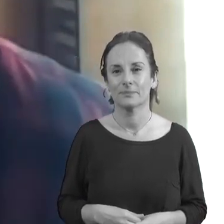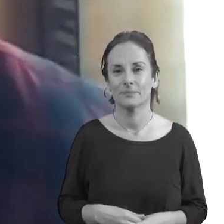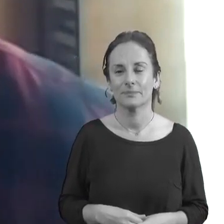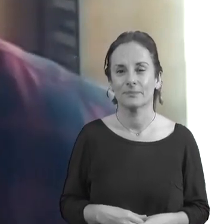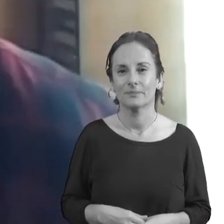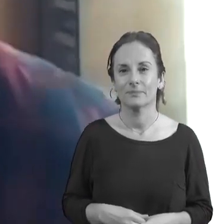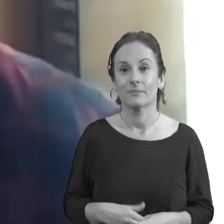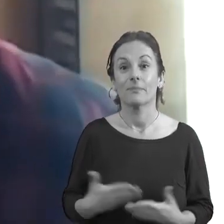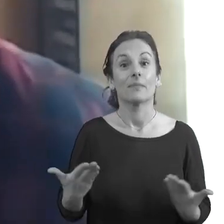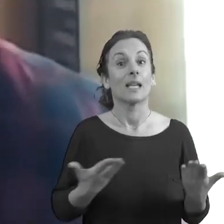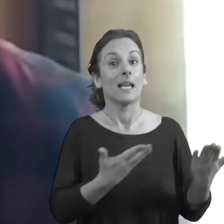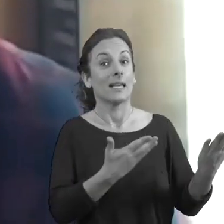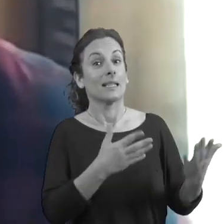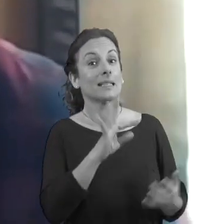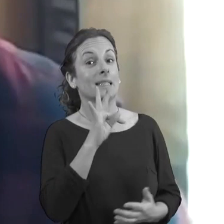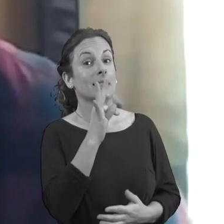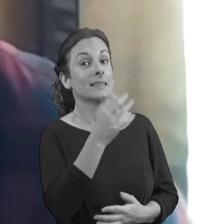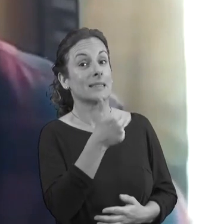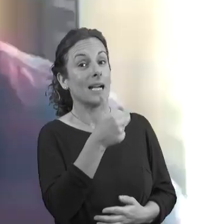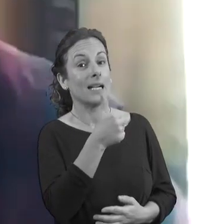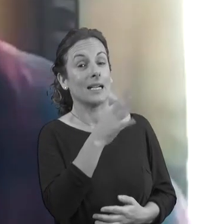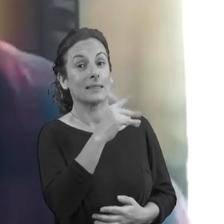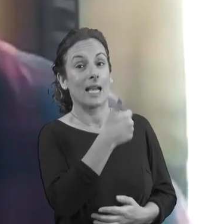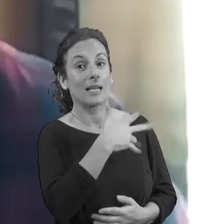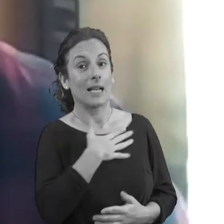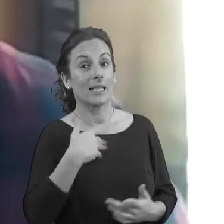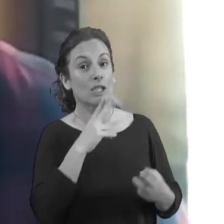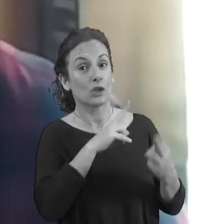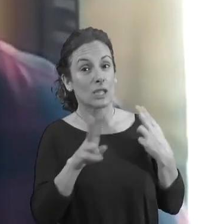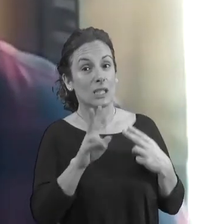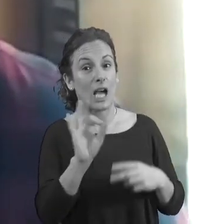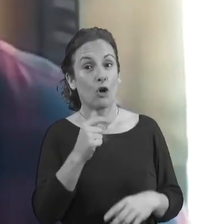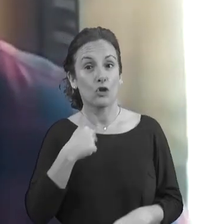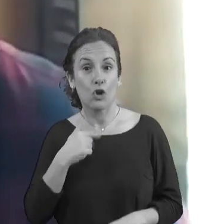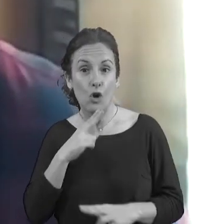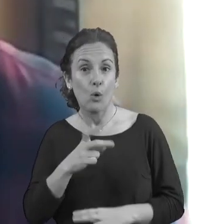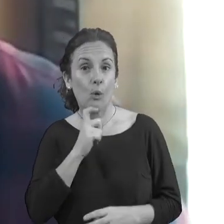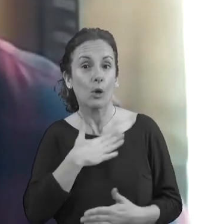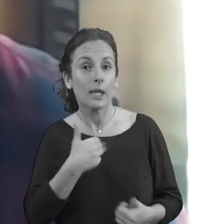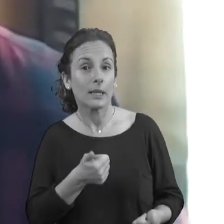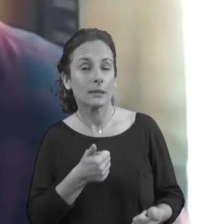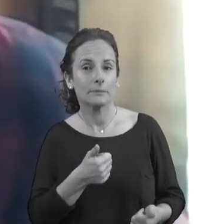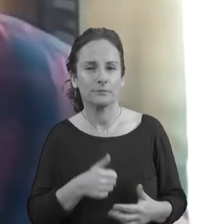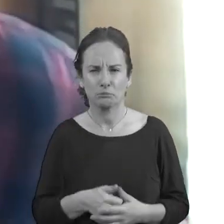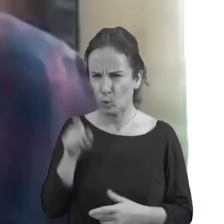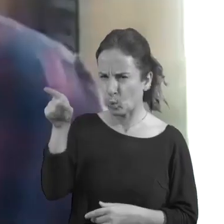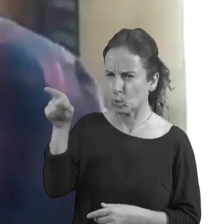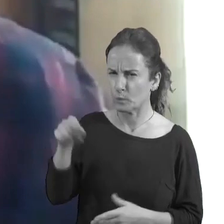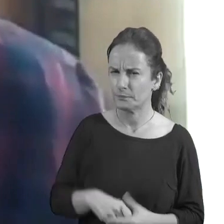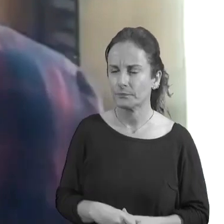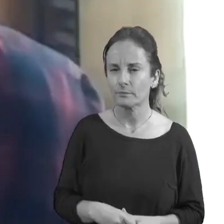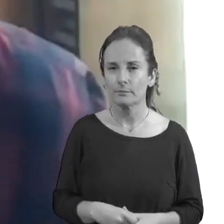Tatiana, no sé si quieres comentar alguna cosa o contesto yo o cómo hacemos. Dale tú. Sí,